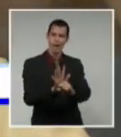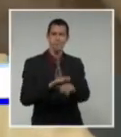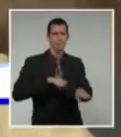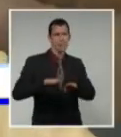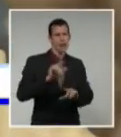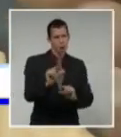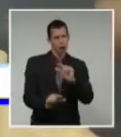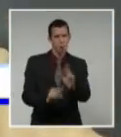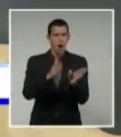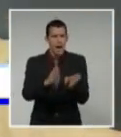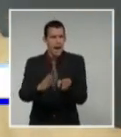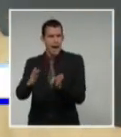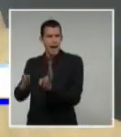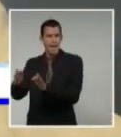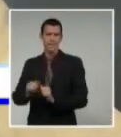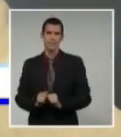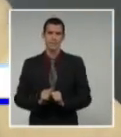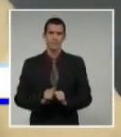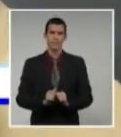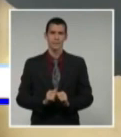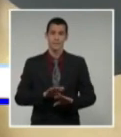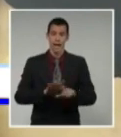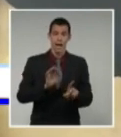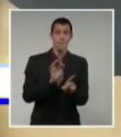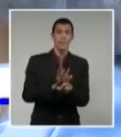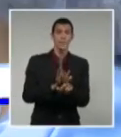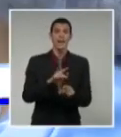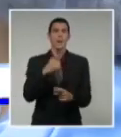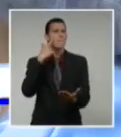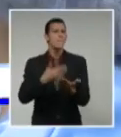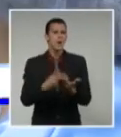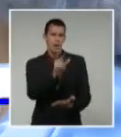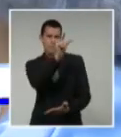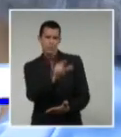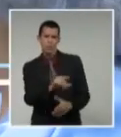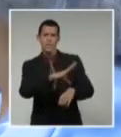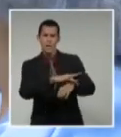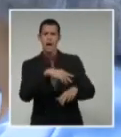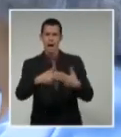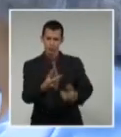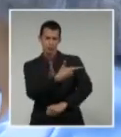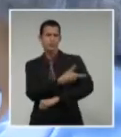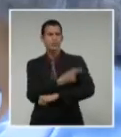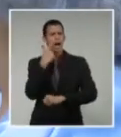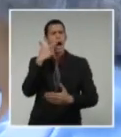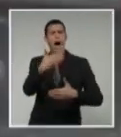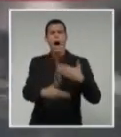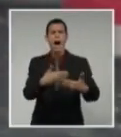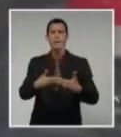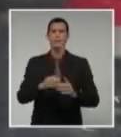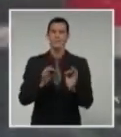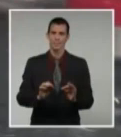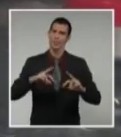mejores resultados pero en los últimos días hemos tenido que lamentar el incremento exponencial de